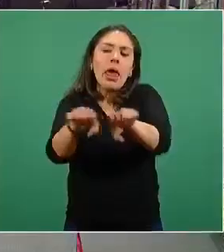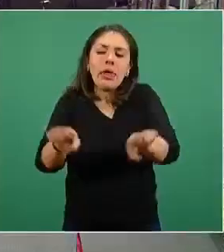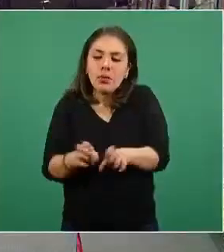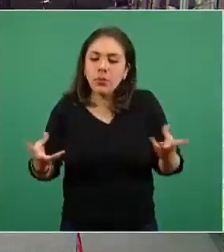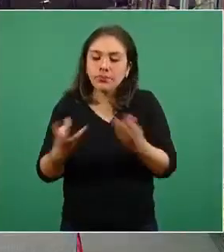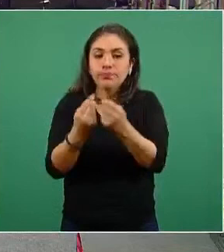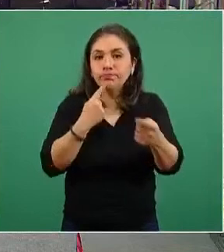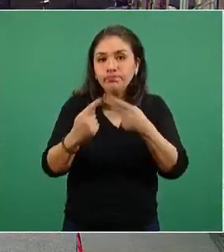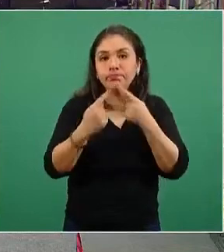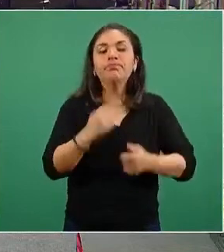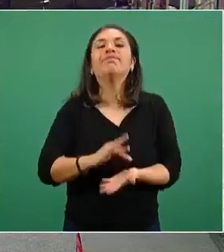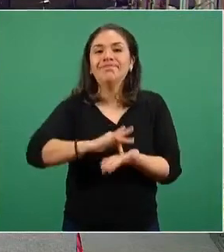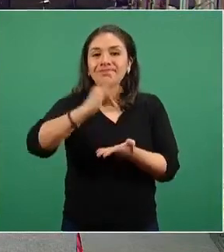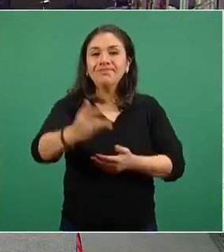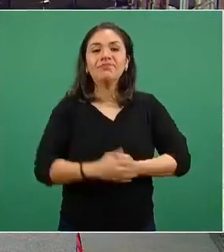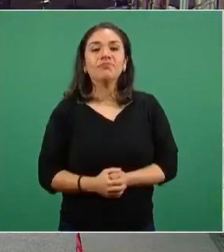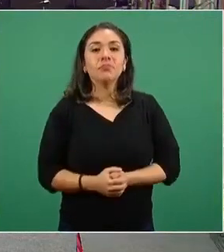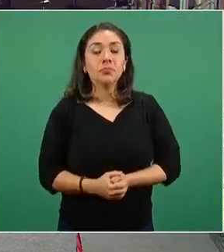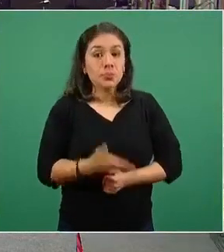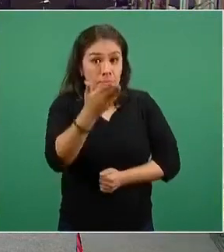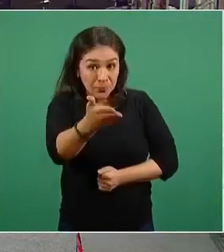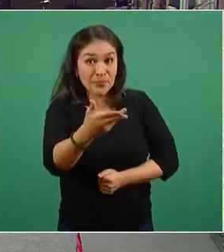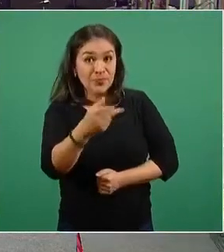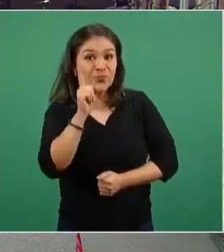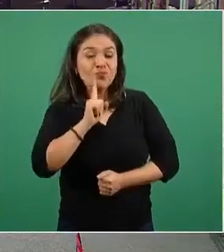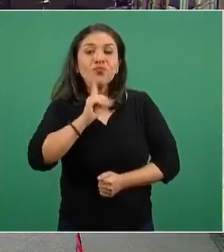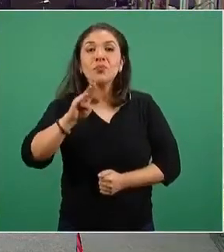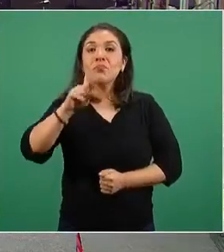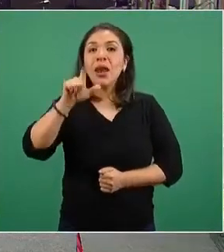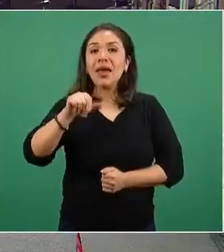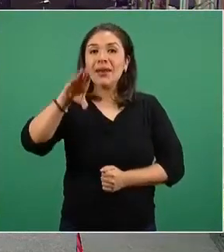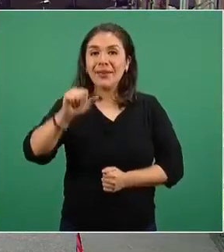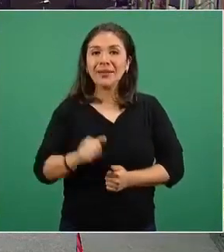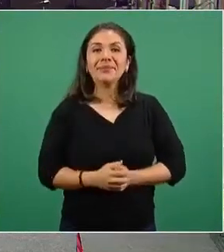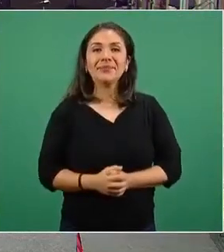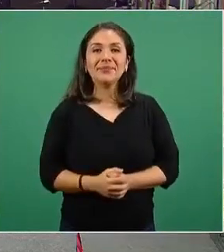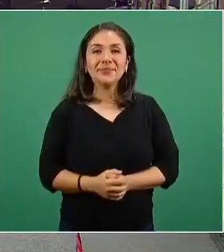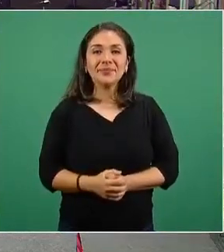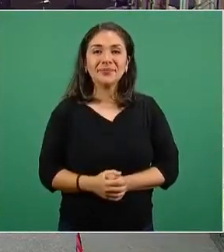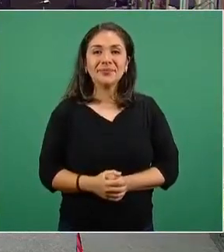Gracias. Blanca Valadez, no, ¿sí? ¿Tocaba? Blanca Valadez, adelante. Eso.